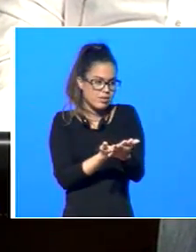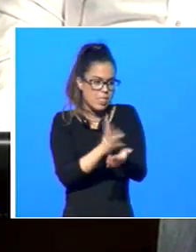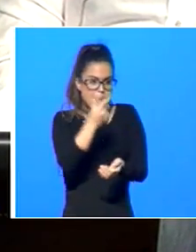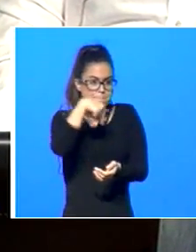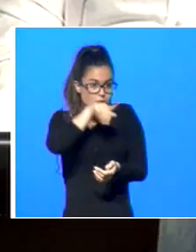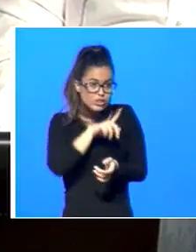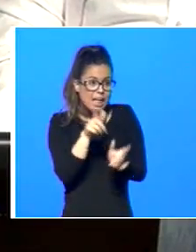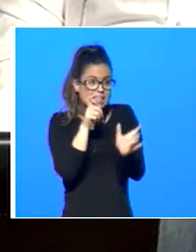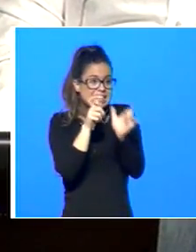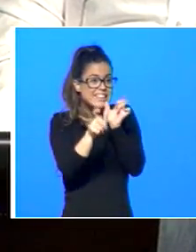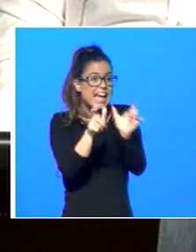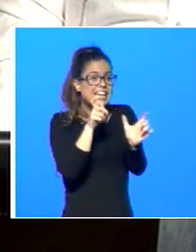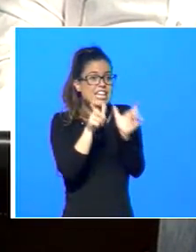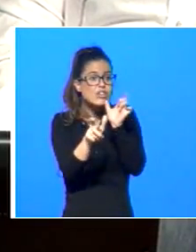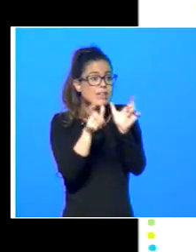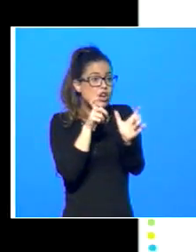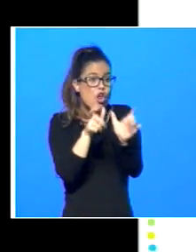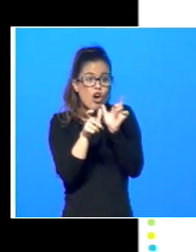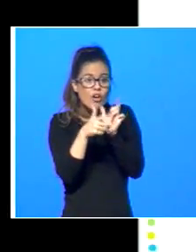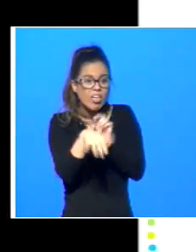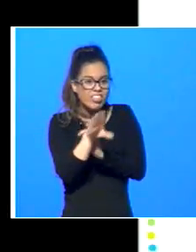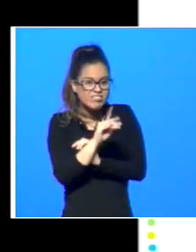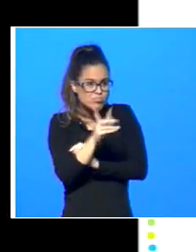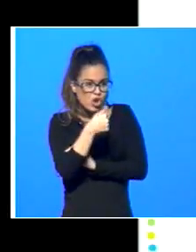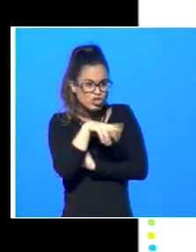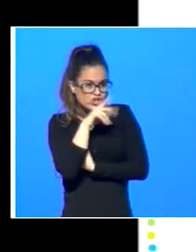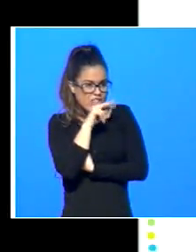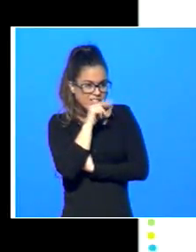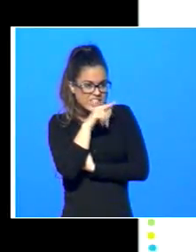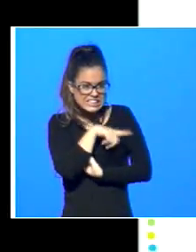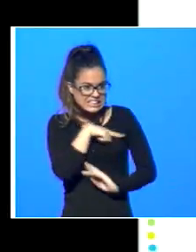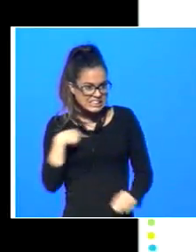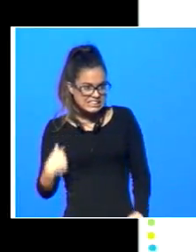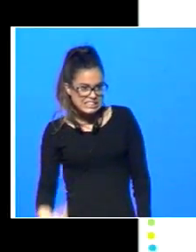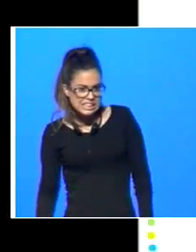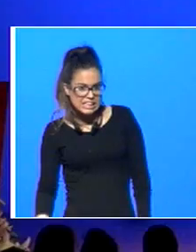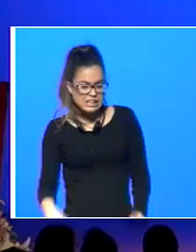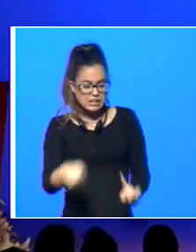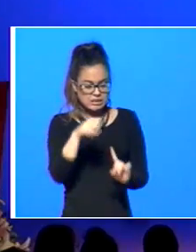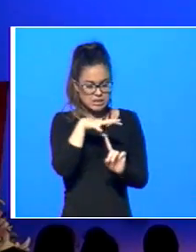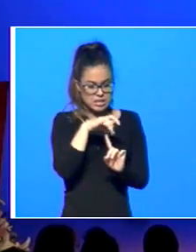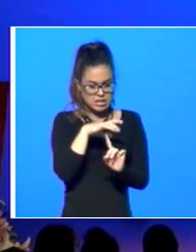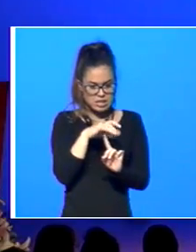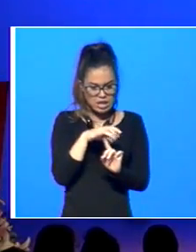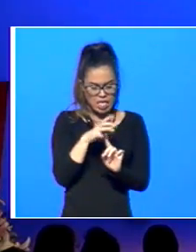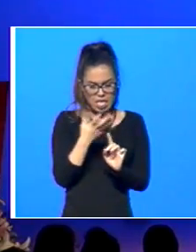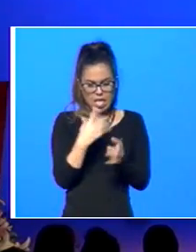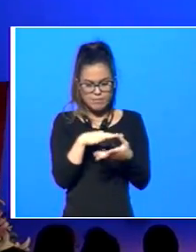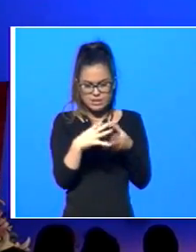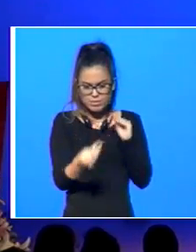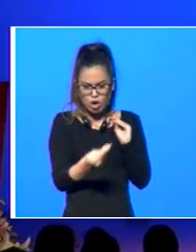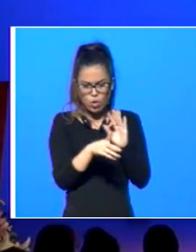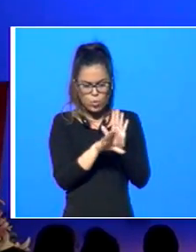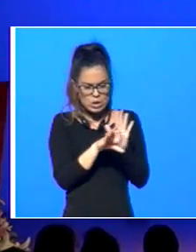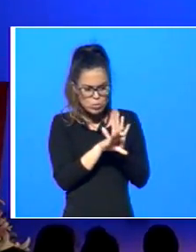terminología. Habláis en chino. PT, Berchogune, orientador, auxiliar, adaptación curricular. ¡Qué